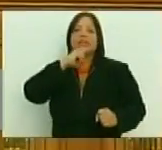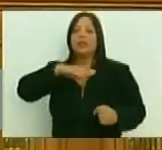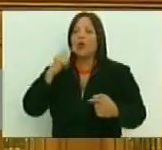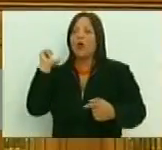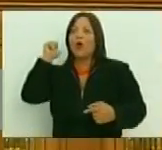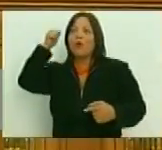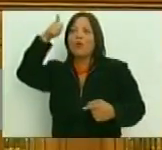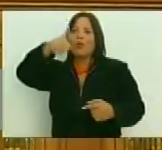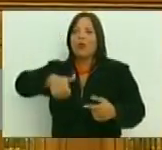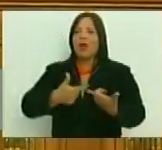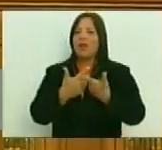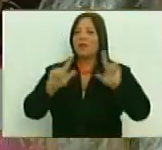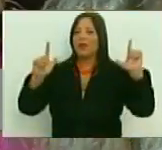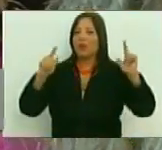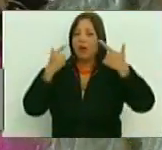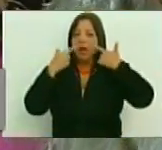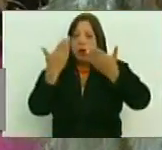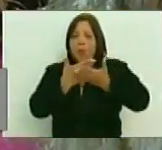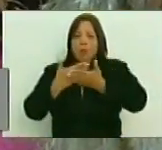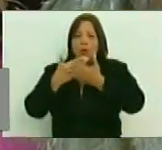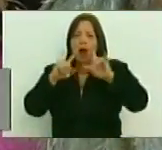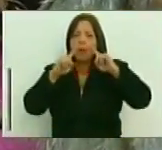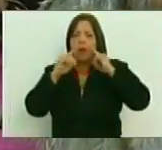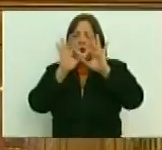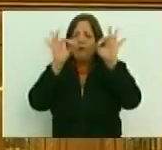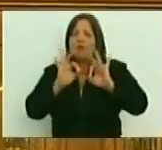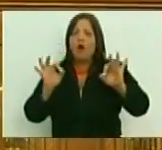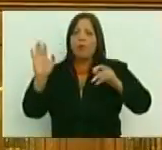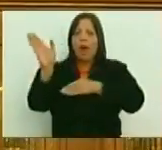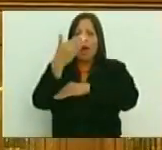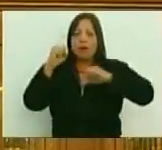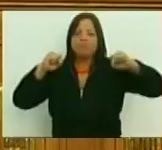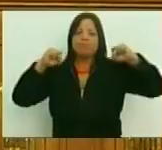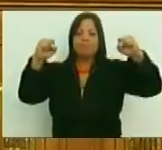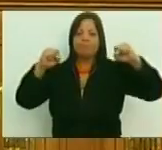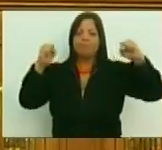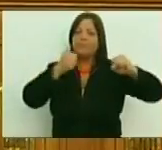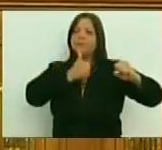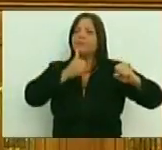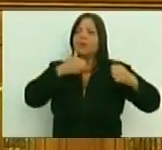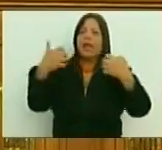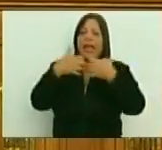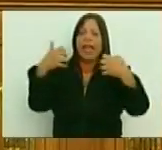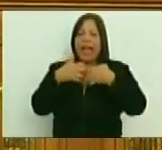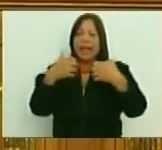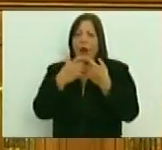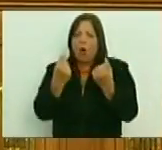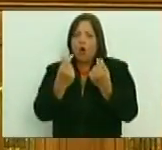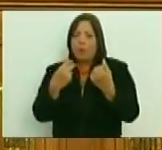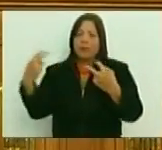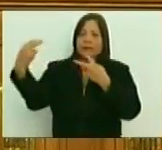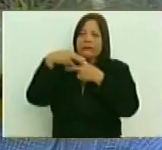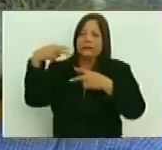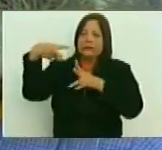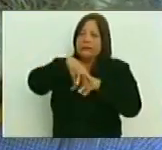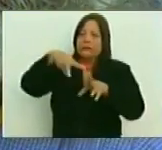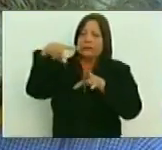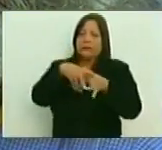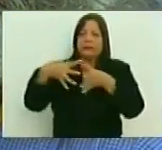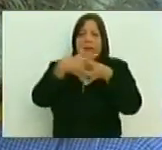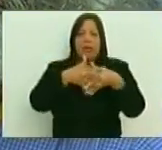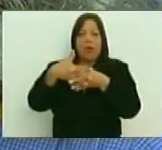liberadora. Si buscamos las claves para explicar la heroica resistencia ante la guerra económica y las agresiones del